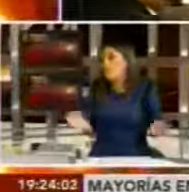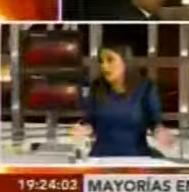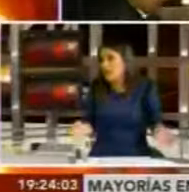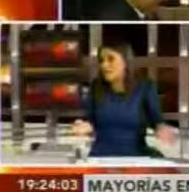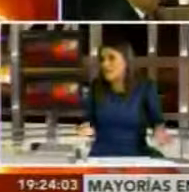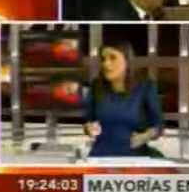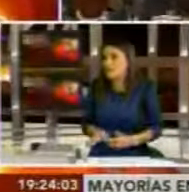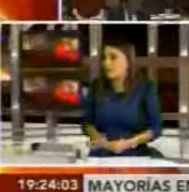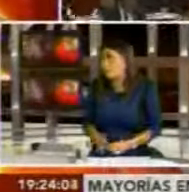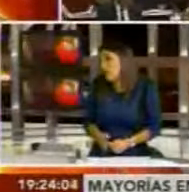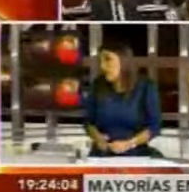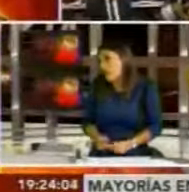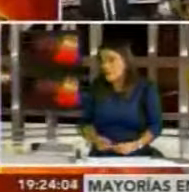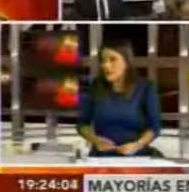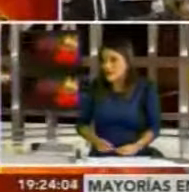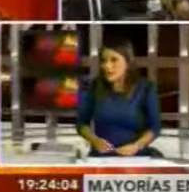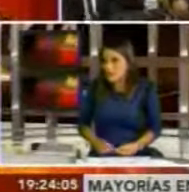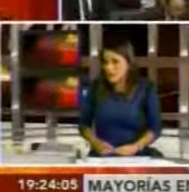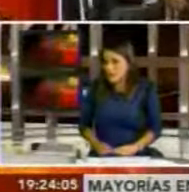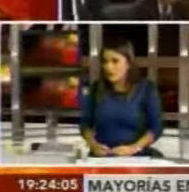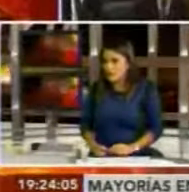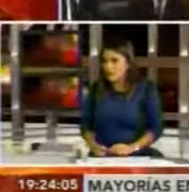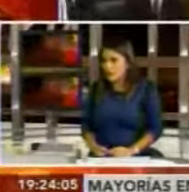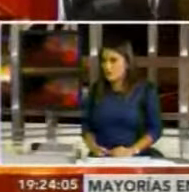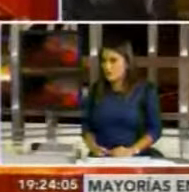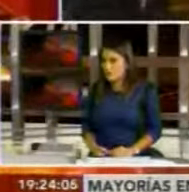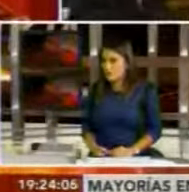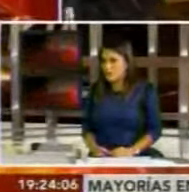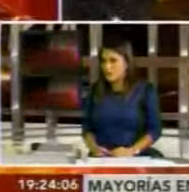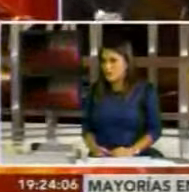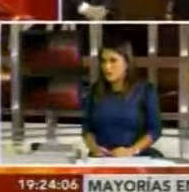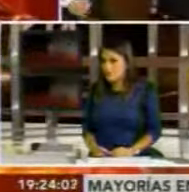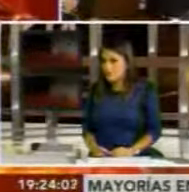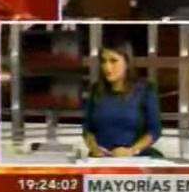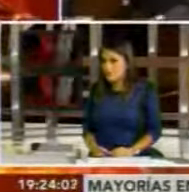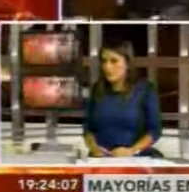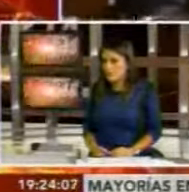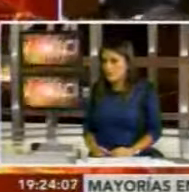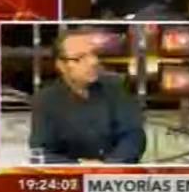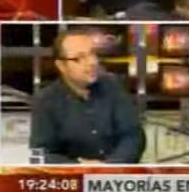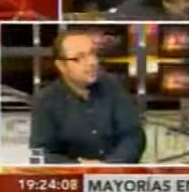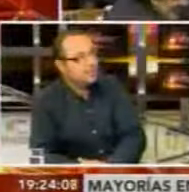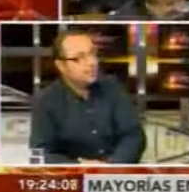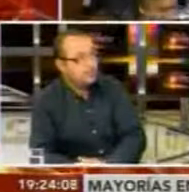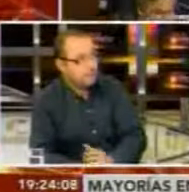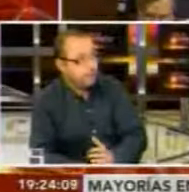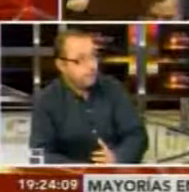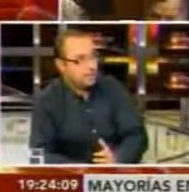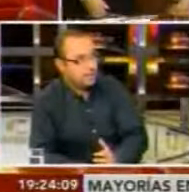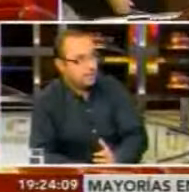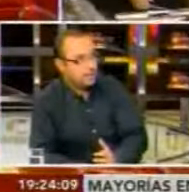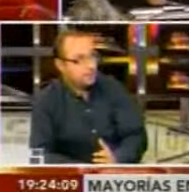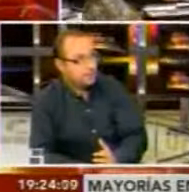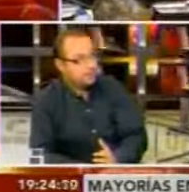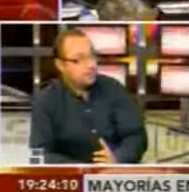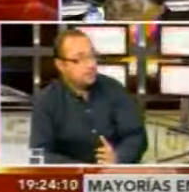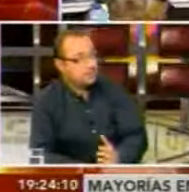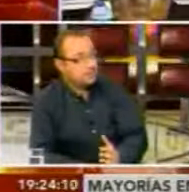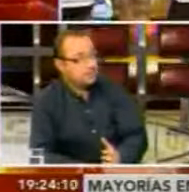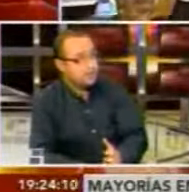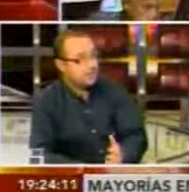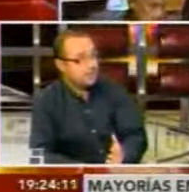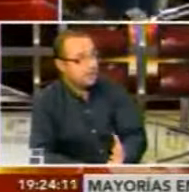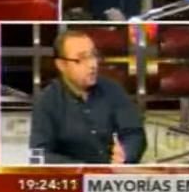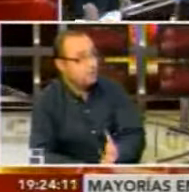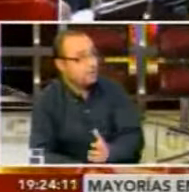su poder por sobre la decisión que puedan tener, por ejemplo, los presidentes de partido. Sí, a mí me parece que el hecho de aislar a la presidenta Bachelet y dejarla fuera de los partidos